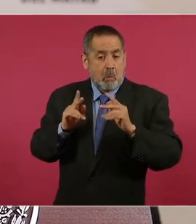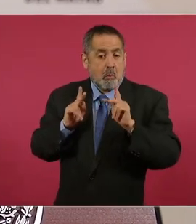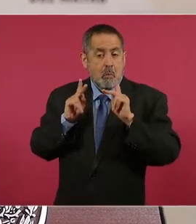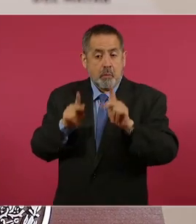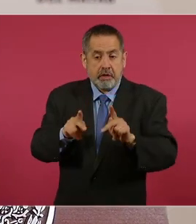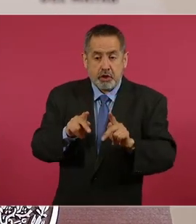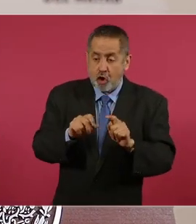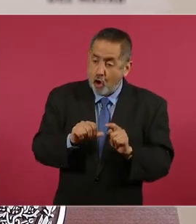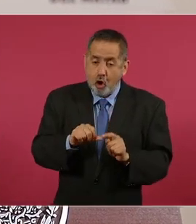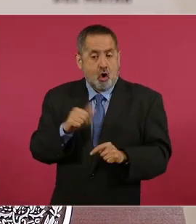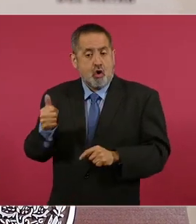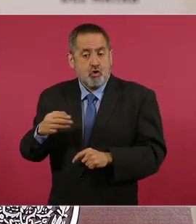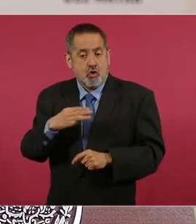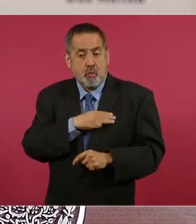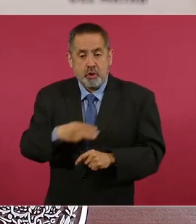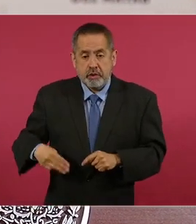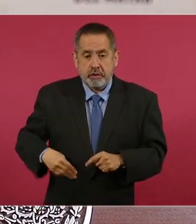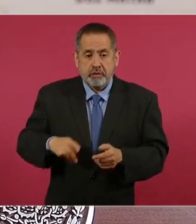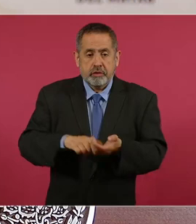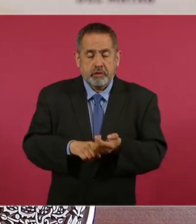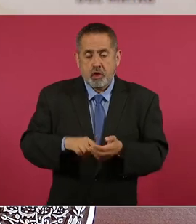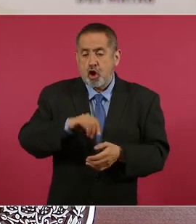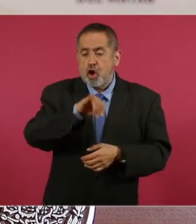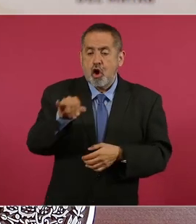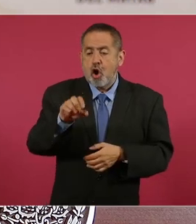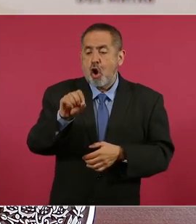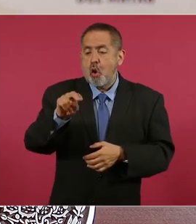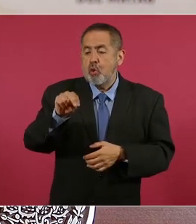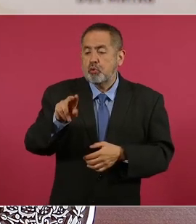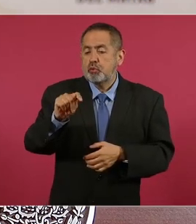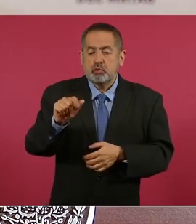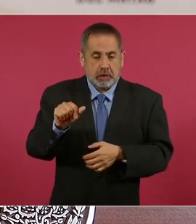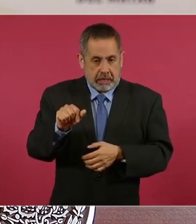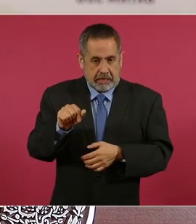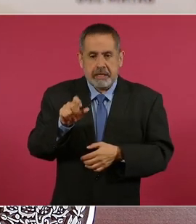otra cabecera, Jonuta,